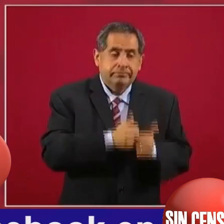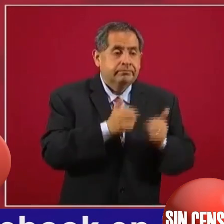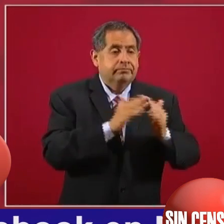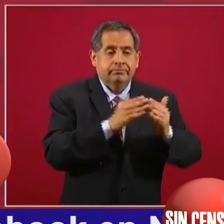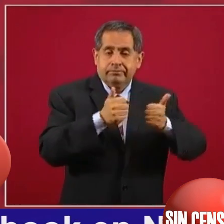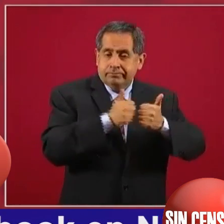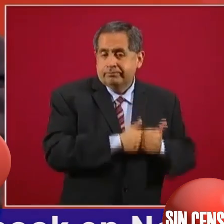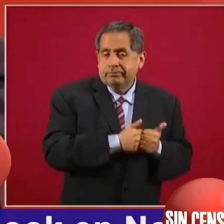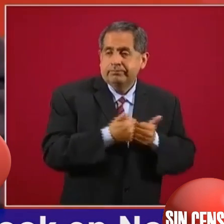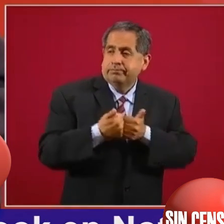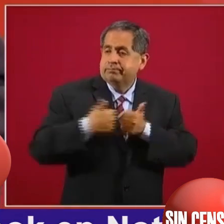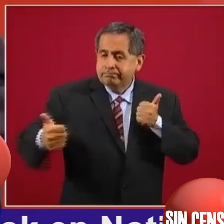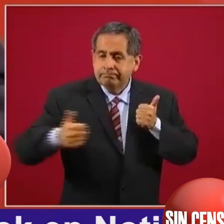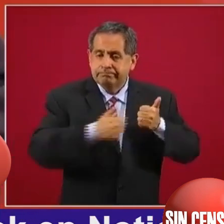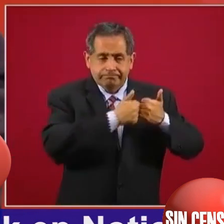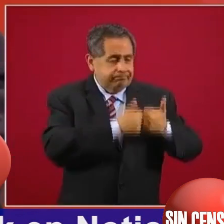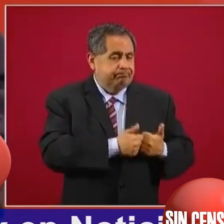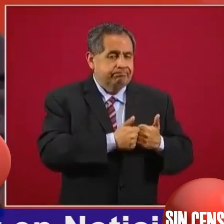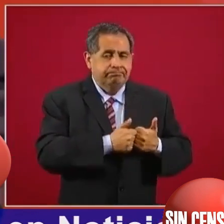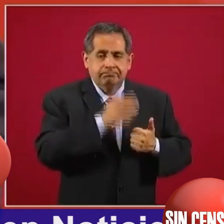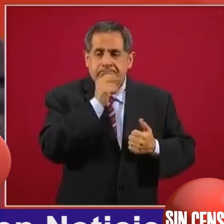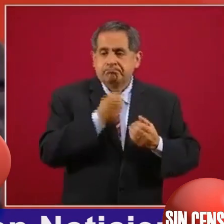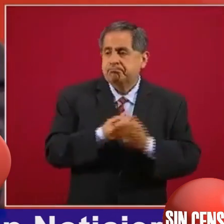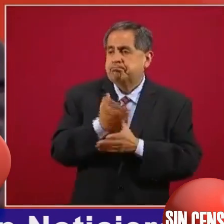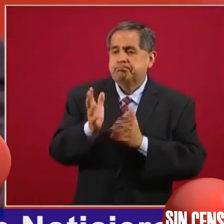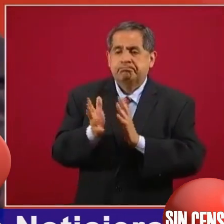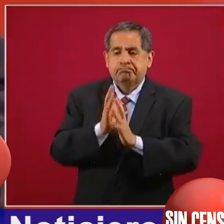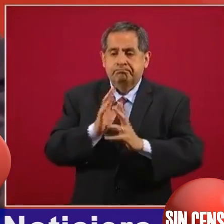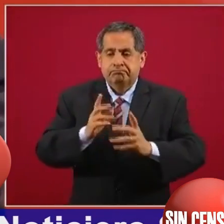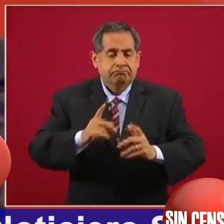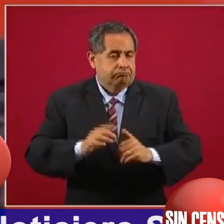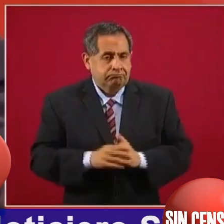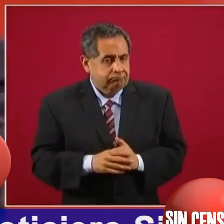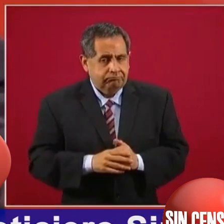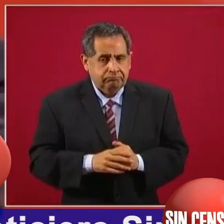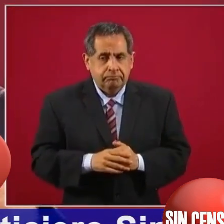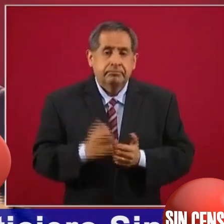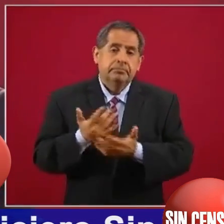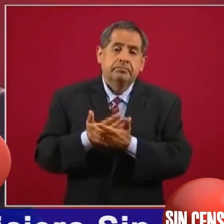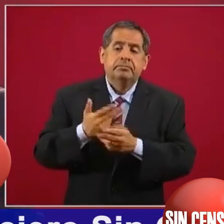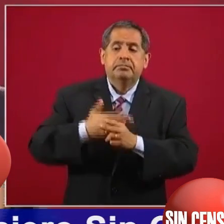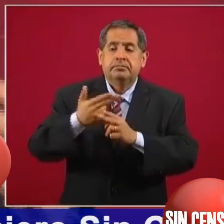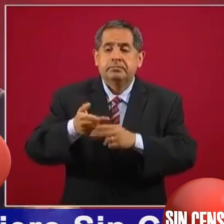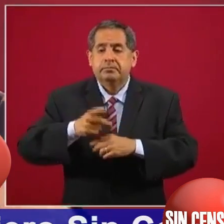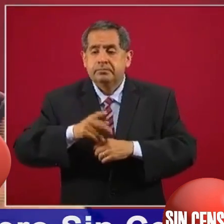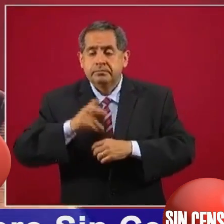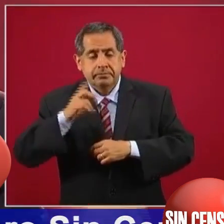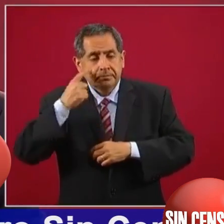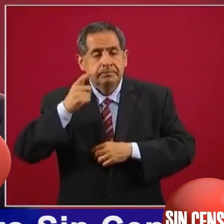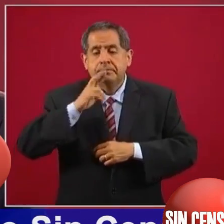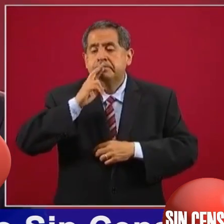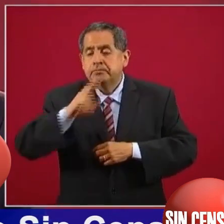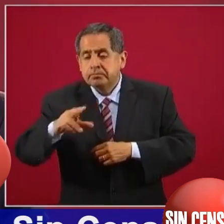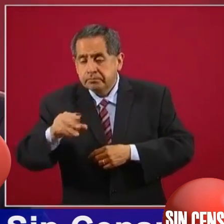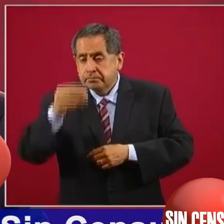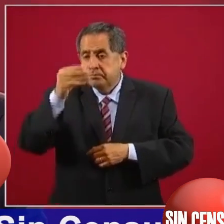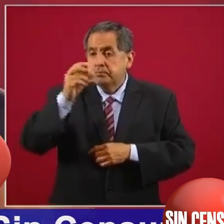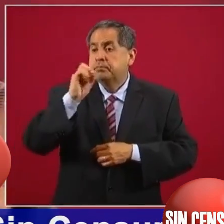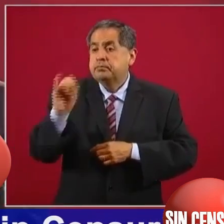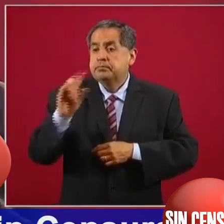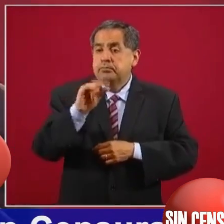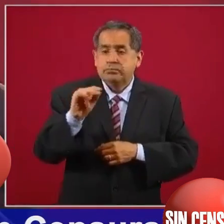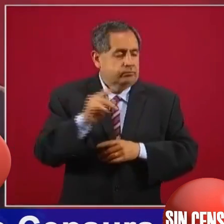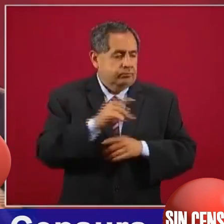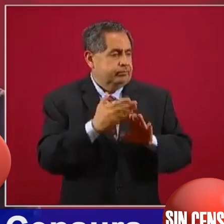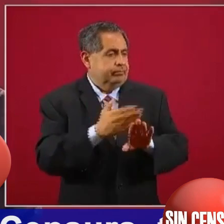en resguardo. Y también inmediatamente, sin esperar al resultado del laboratorio, se tienen que estudiar a sus contactos.